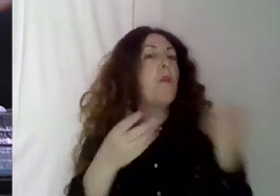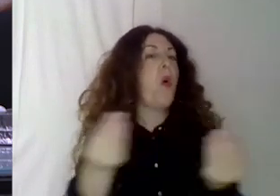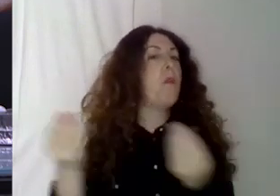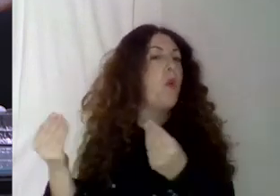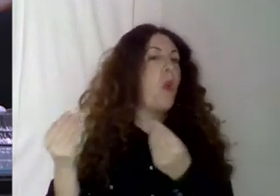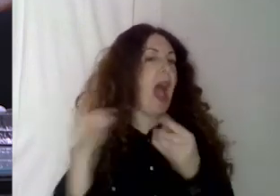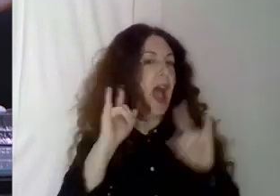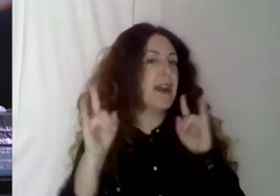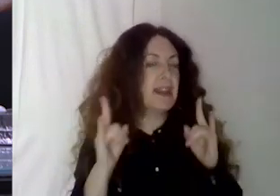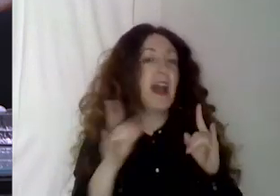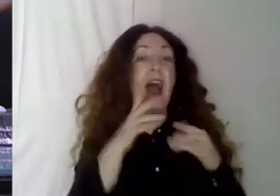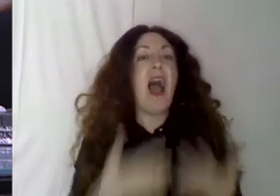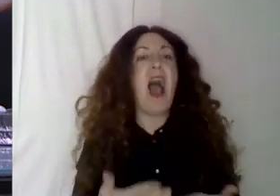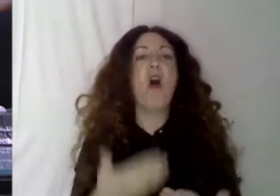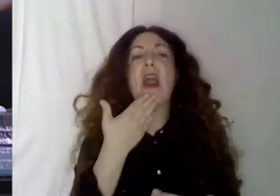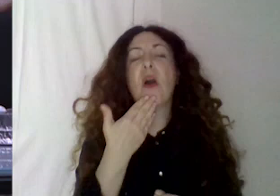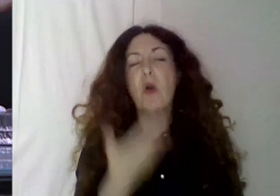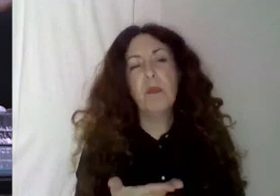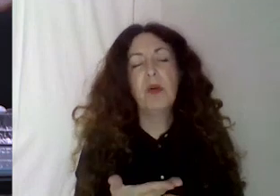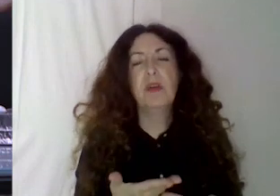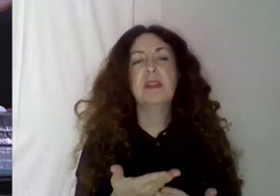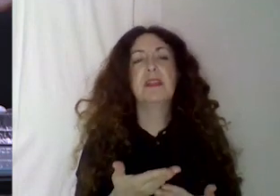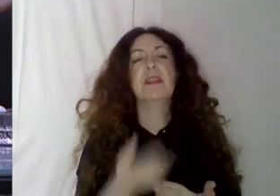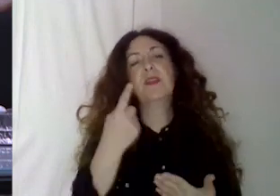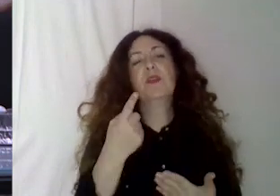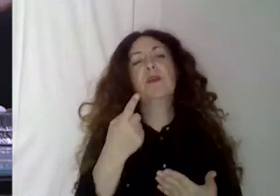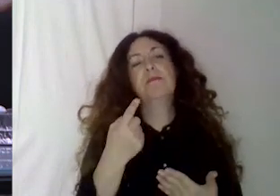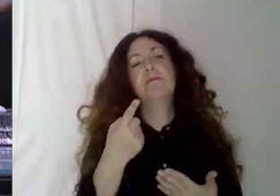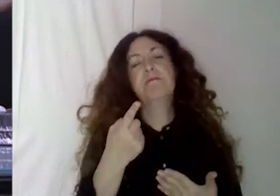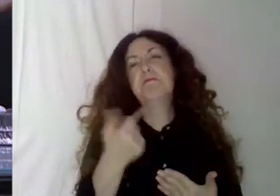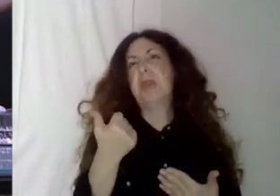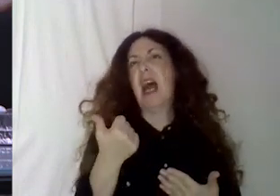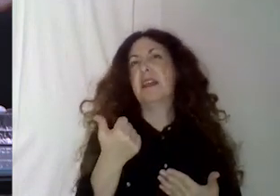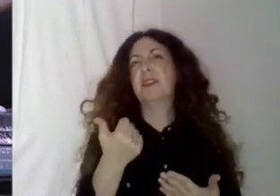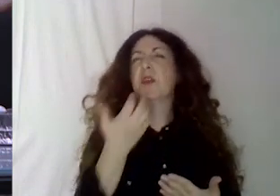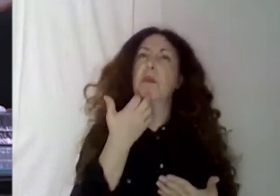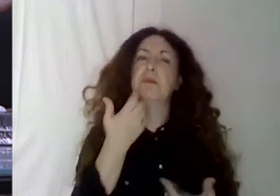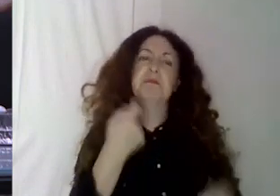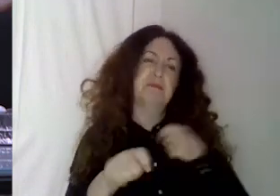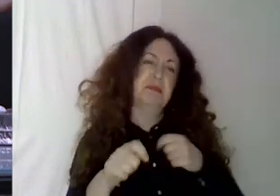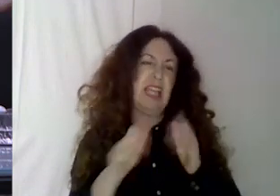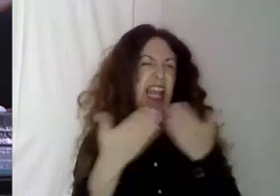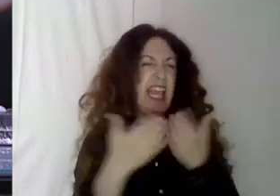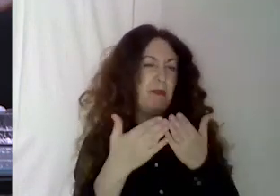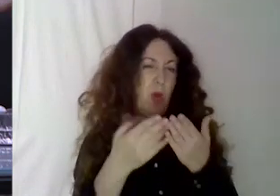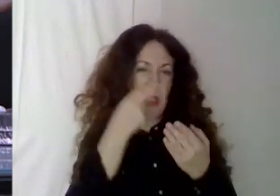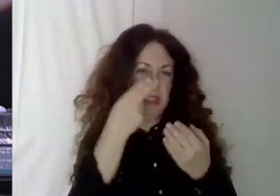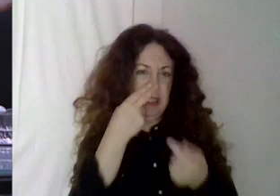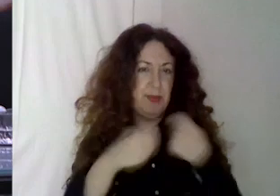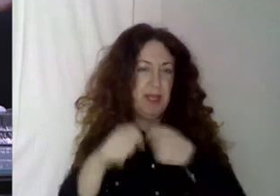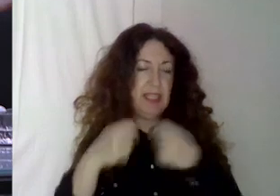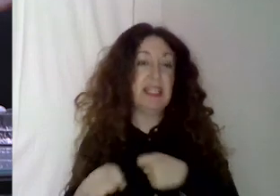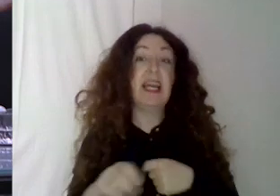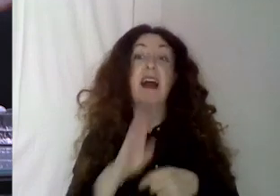tres personajes, yo no quiero llamarlos genios, pero sí eran fascinantes, porque no creo en la idea de genio, pero sí los tres eran fascinantes. Estaban planteando